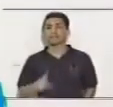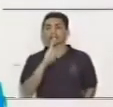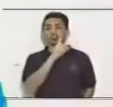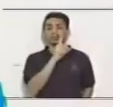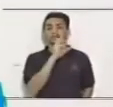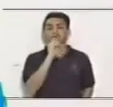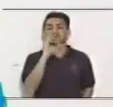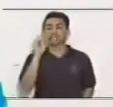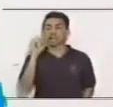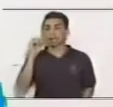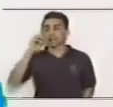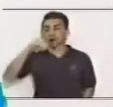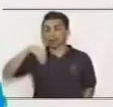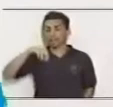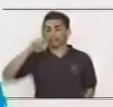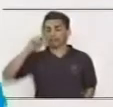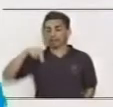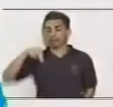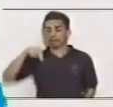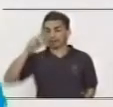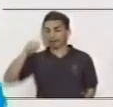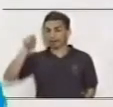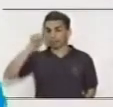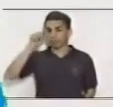100mn al cuadrado menos